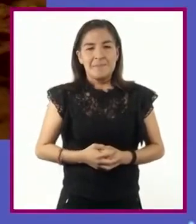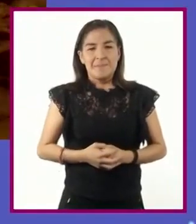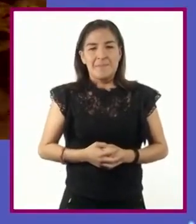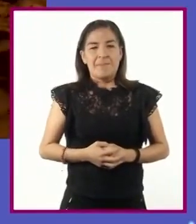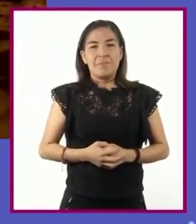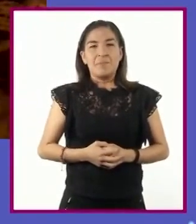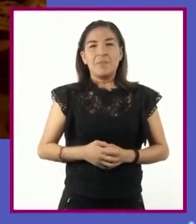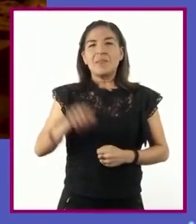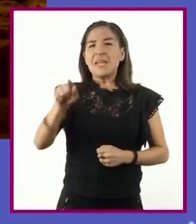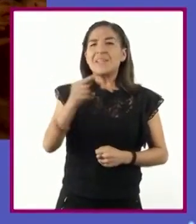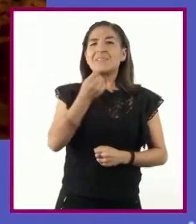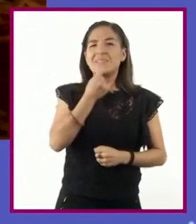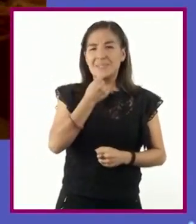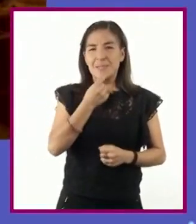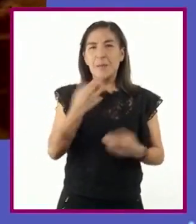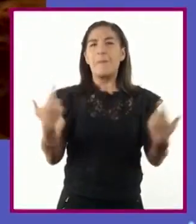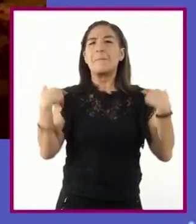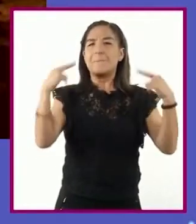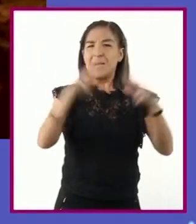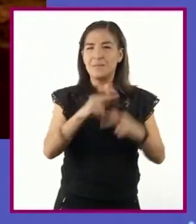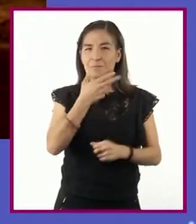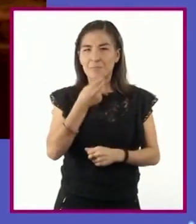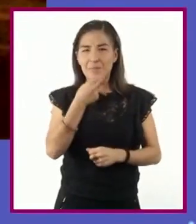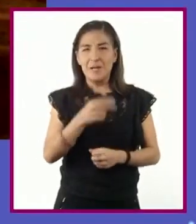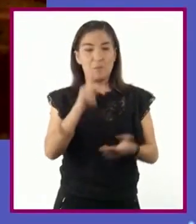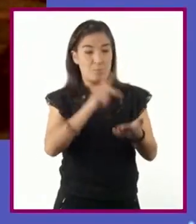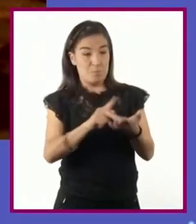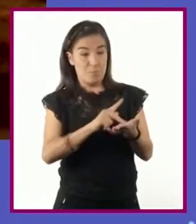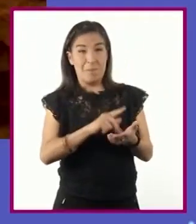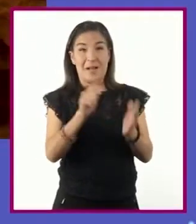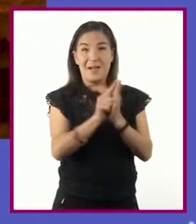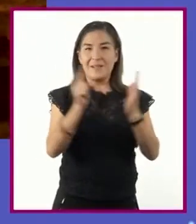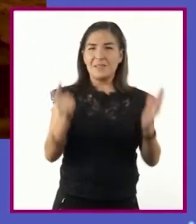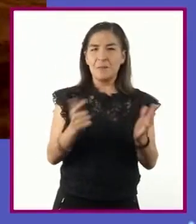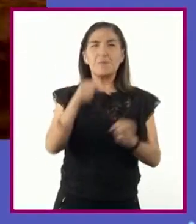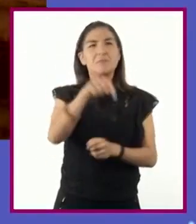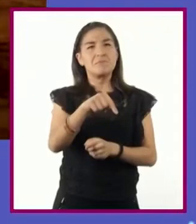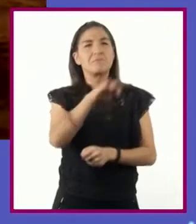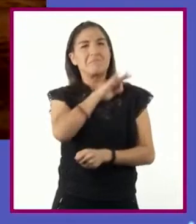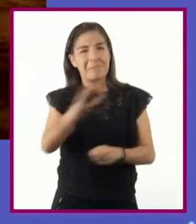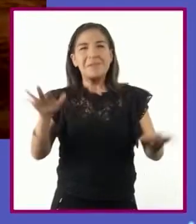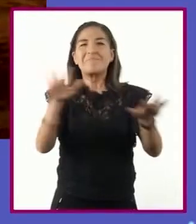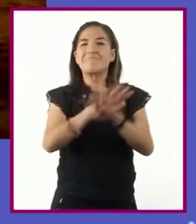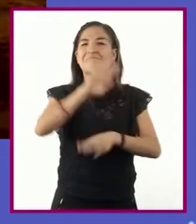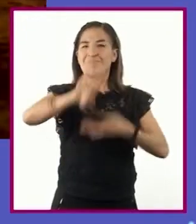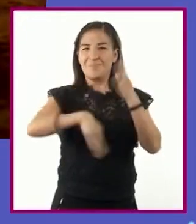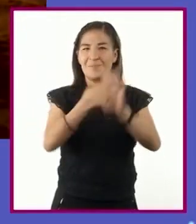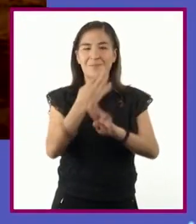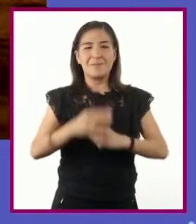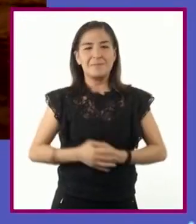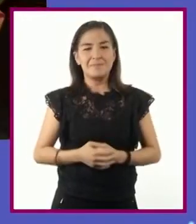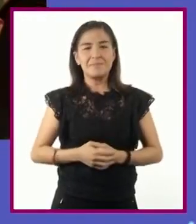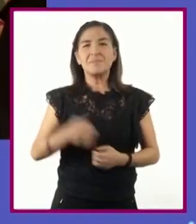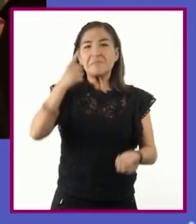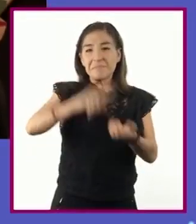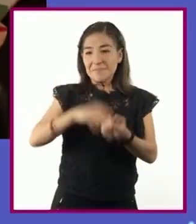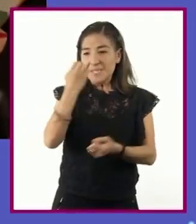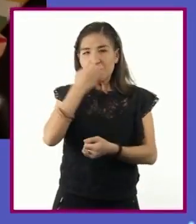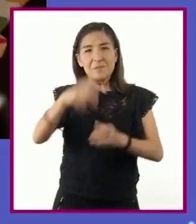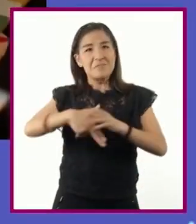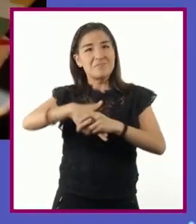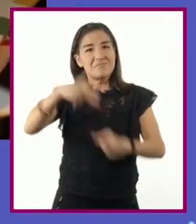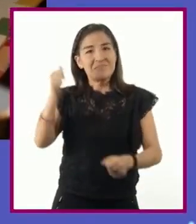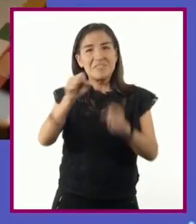Un niño, un maestro, una pluma y un libro pueden cambiar el mundo. Las aulas vacías,